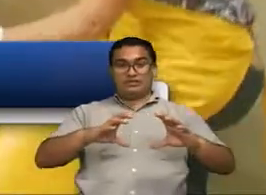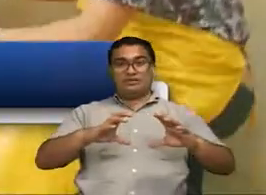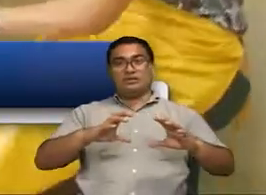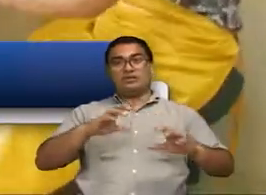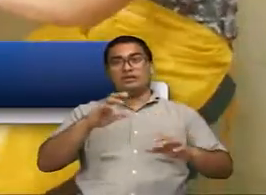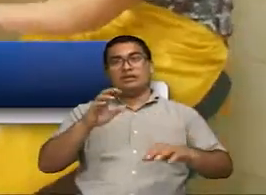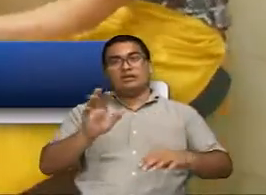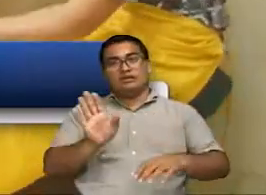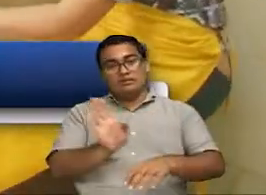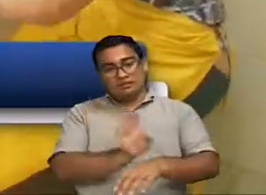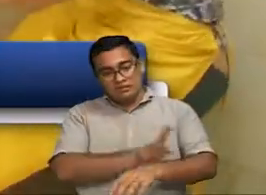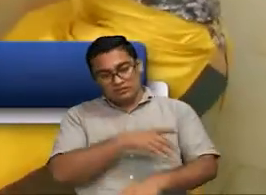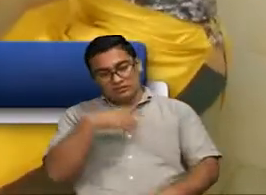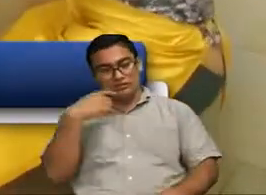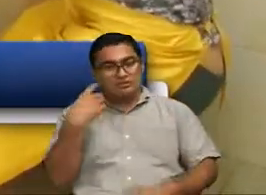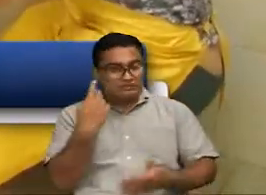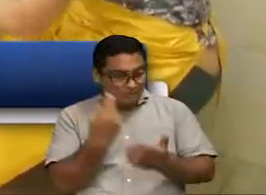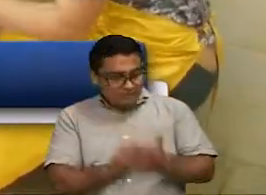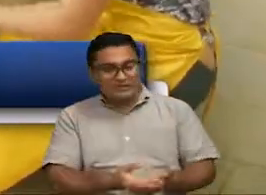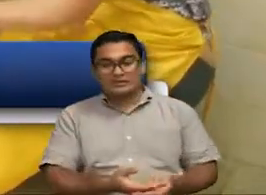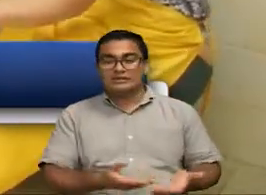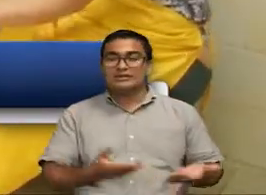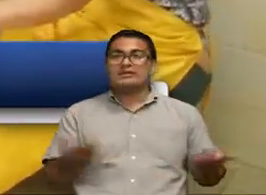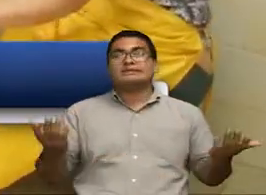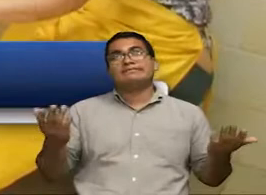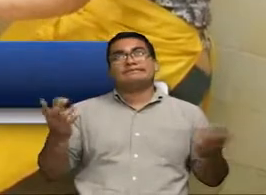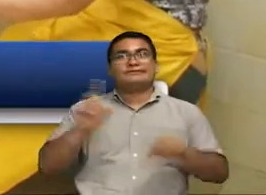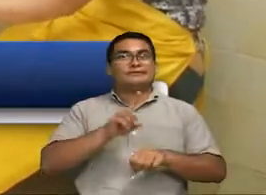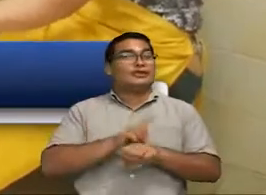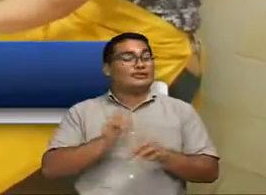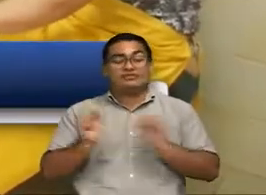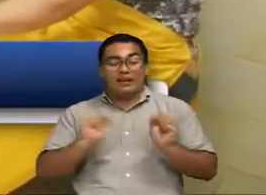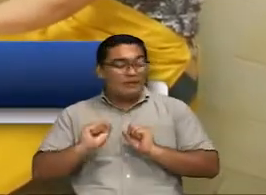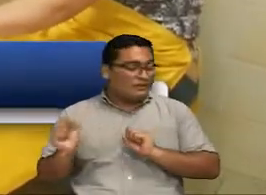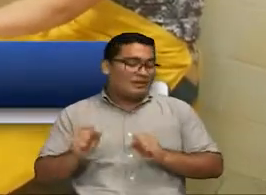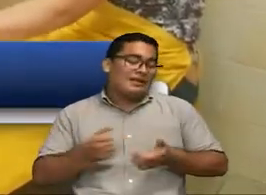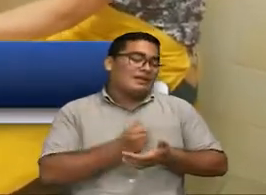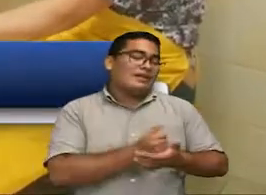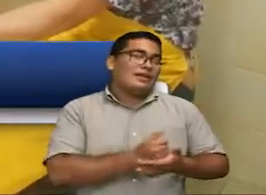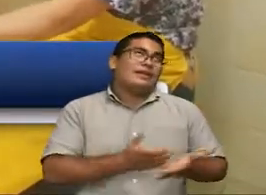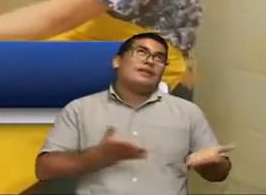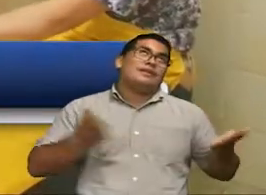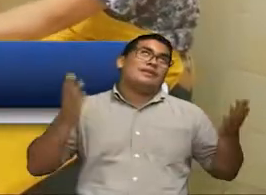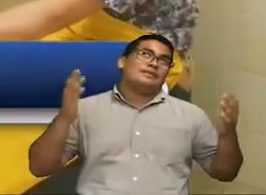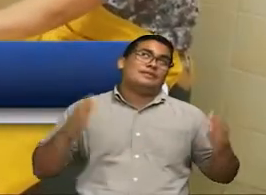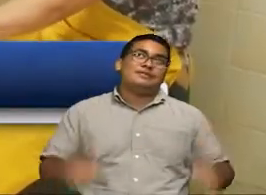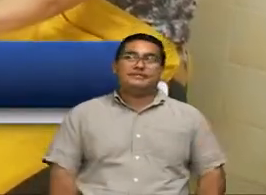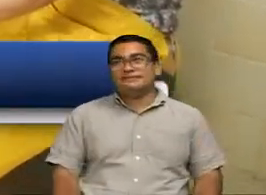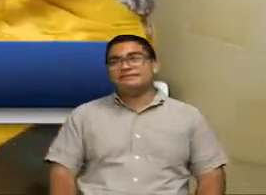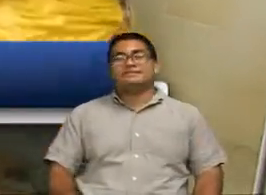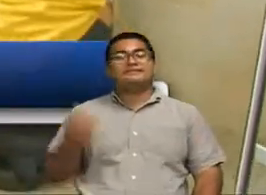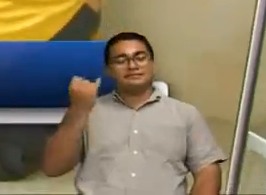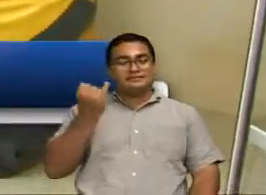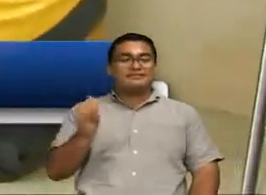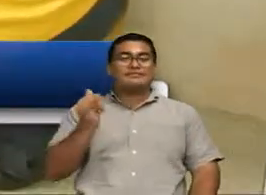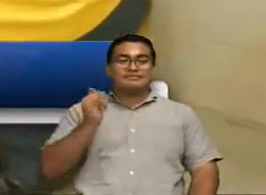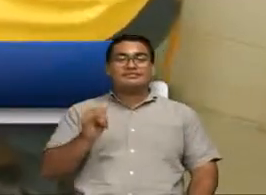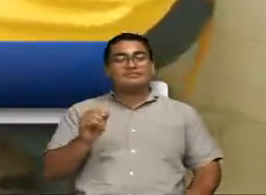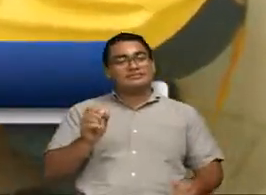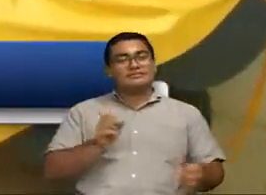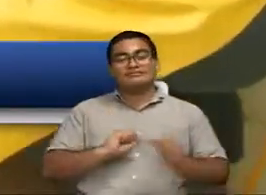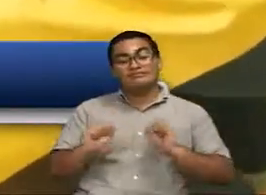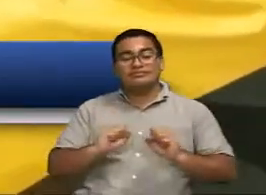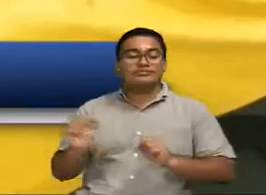se han caído. ¿Y tienen que darle primeros auxilios ustedes? Pues sí, okay. Sí. Sí, le tenemos que dar primeros